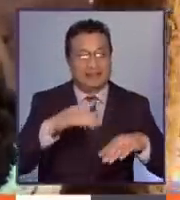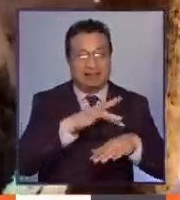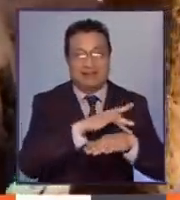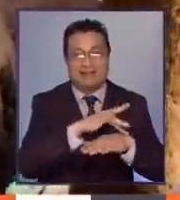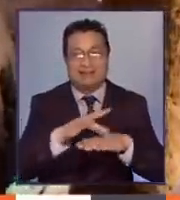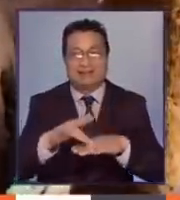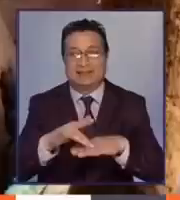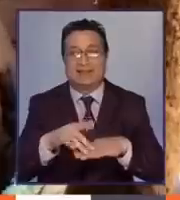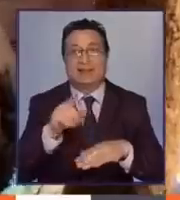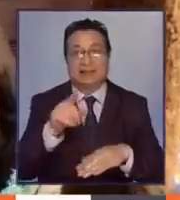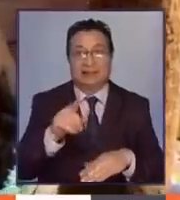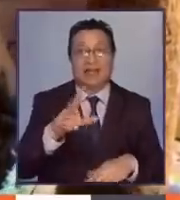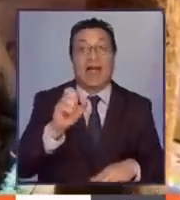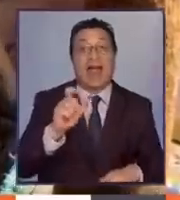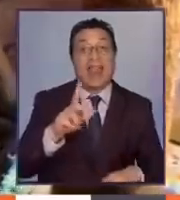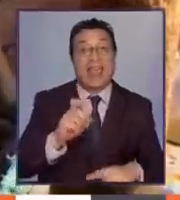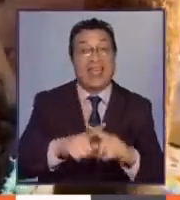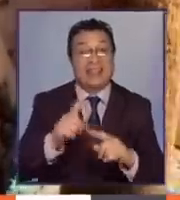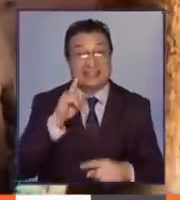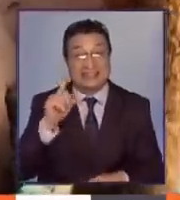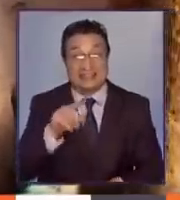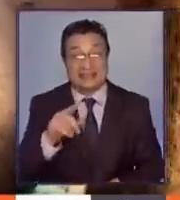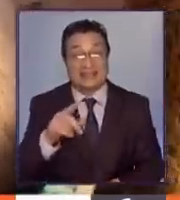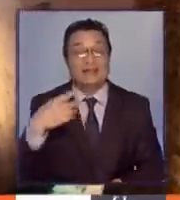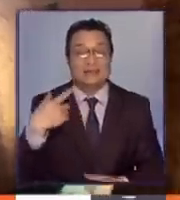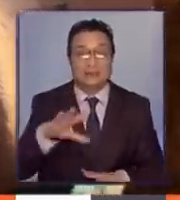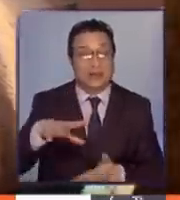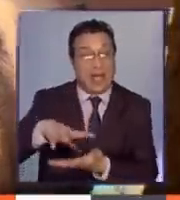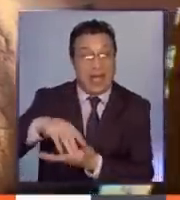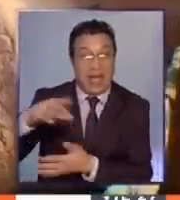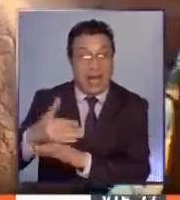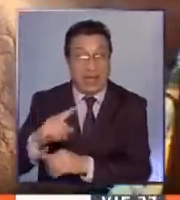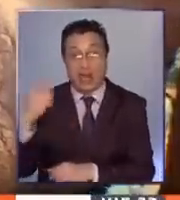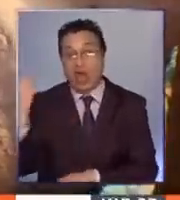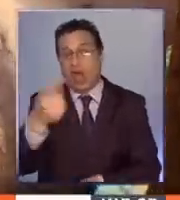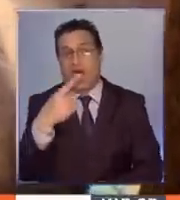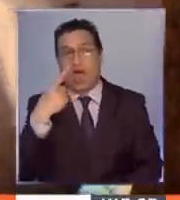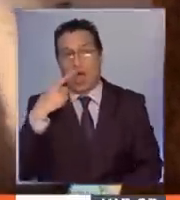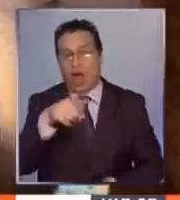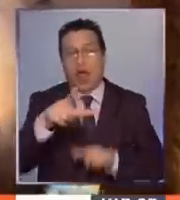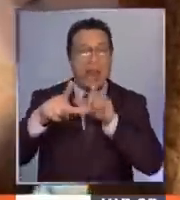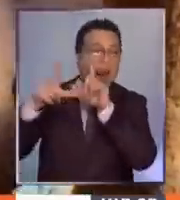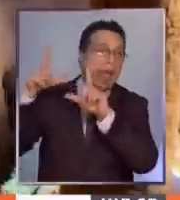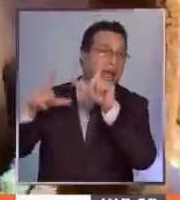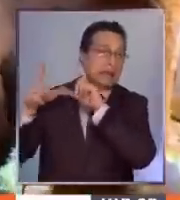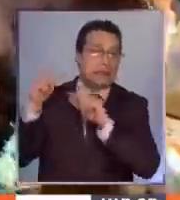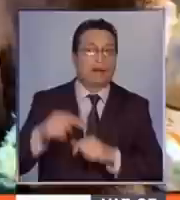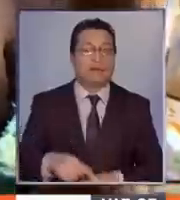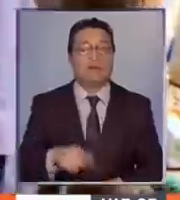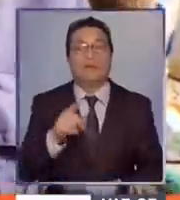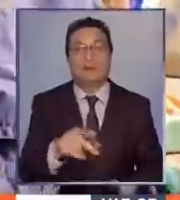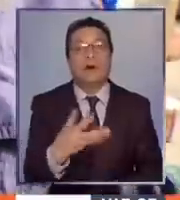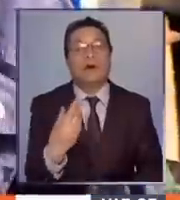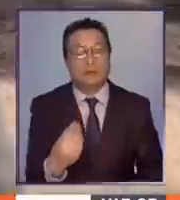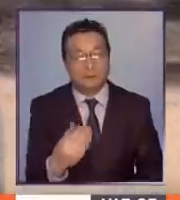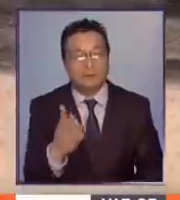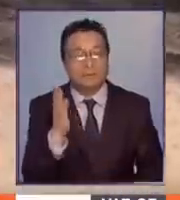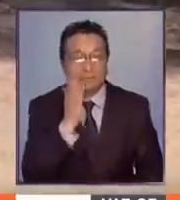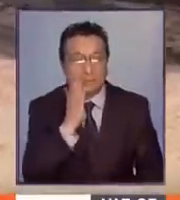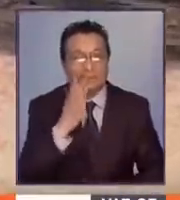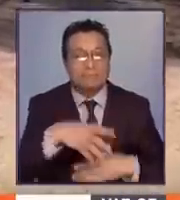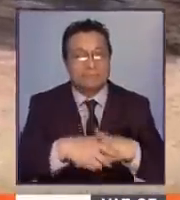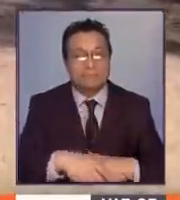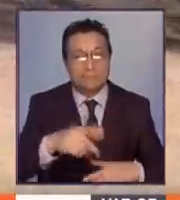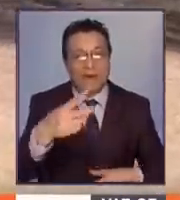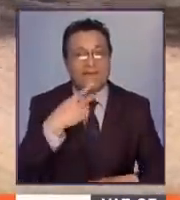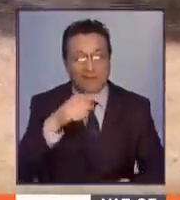de Alexis, cuya historia en Arica ya es casi una leyenda. Es un gusto haber estado con los habitantes del pueblo de Malcu. Ya,